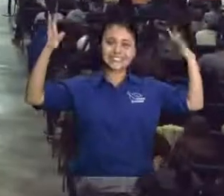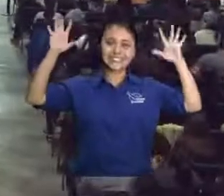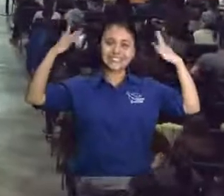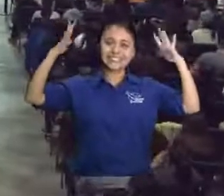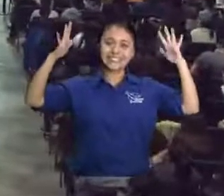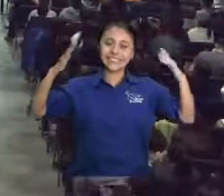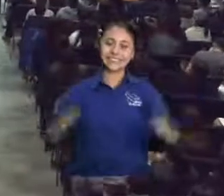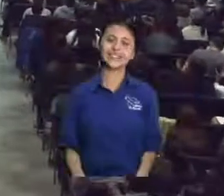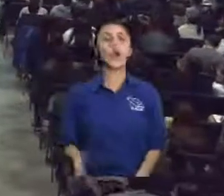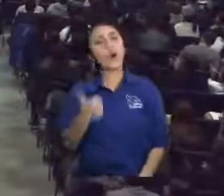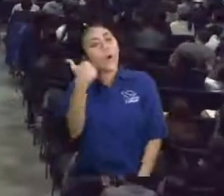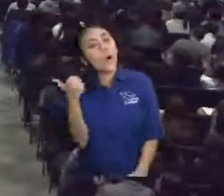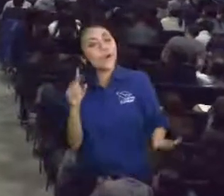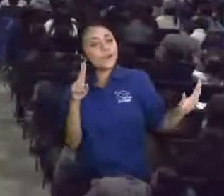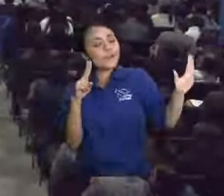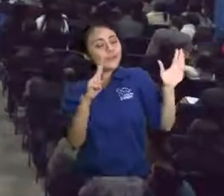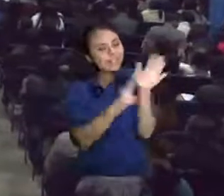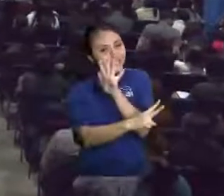Vamos a ver este.